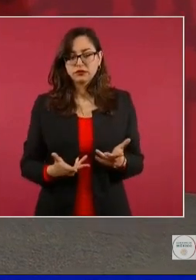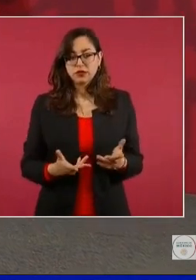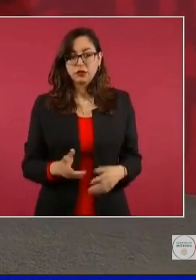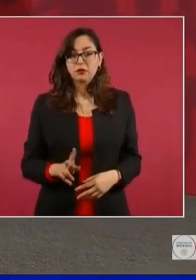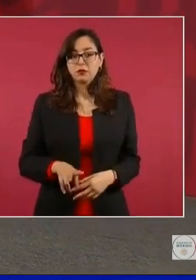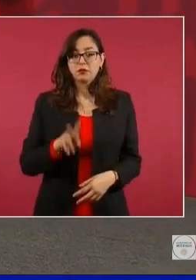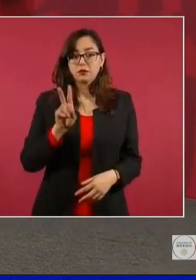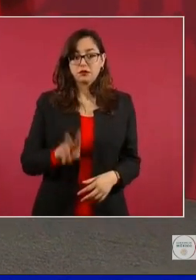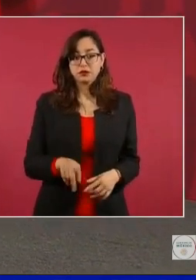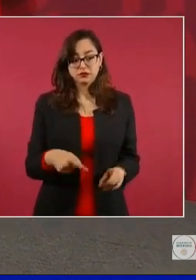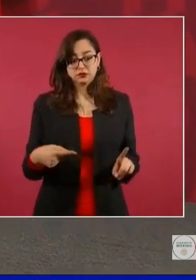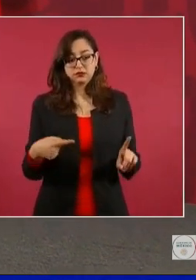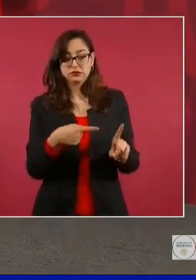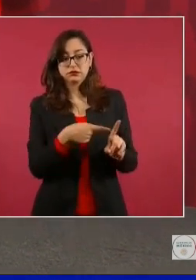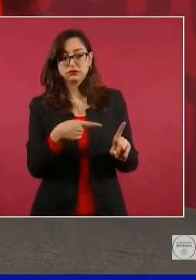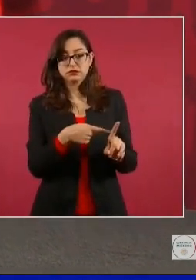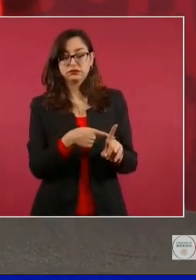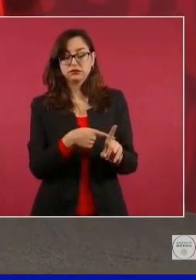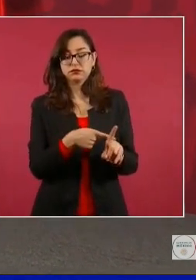que